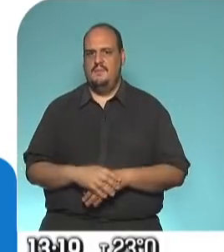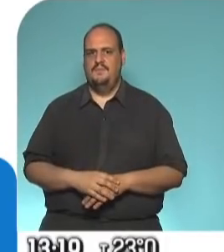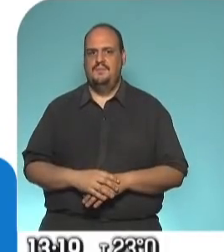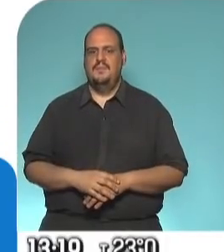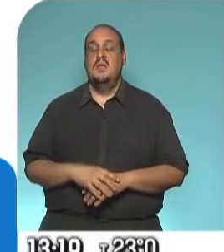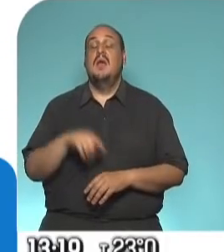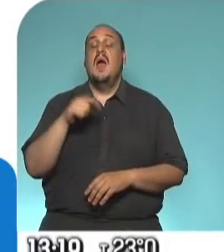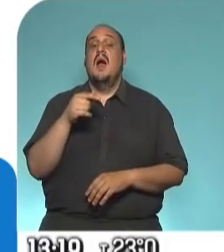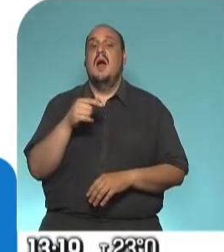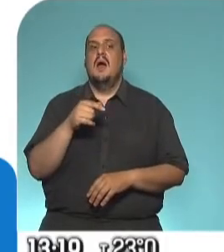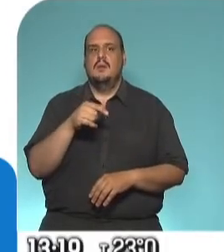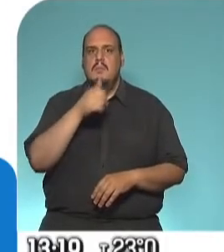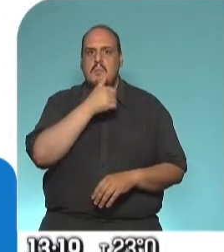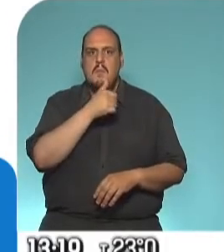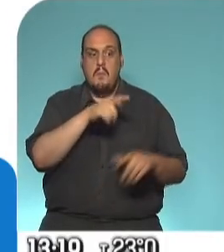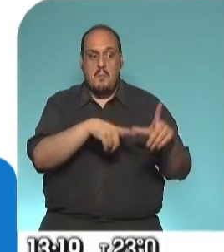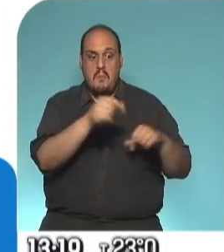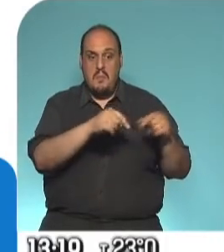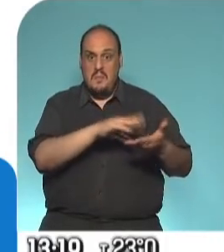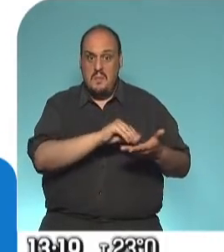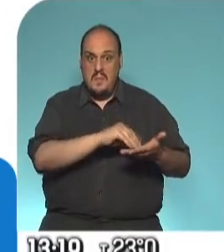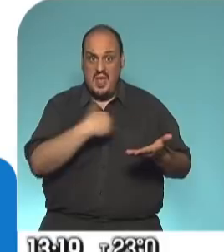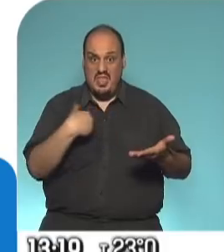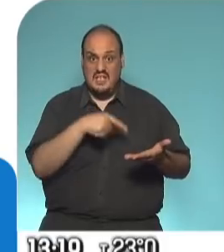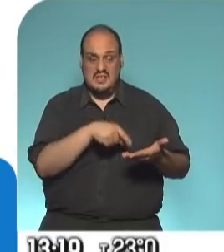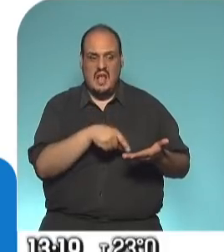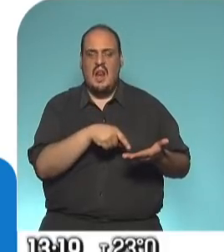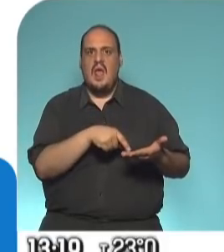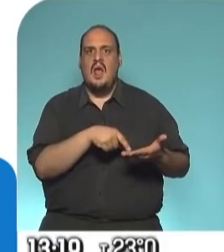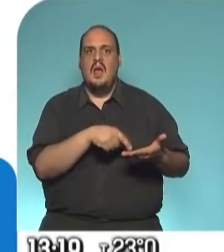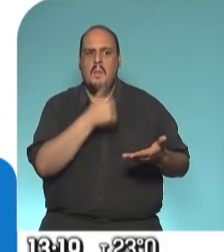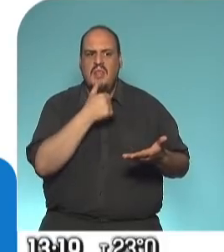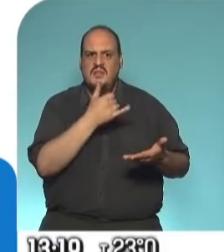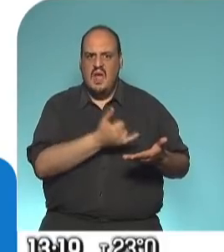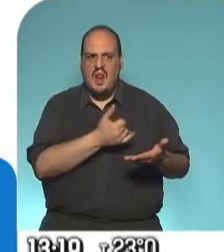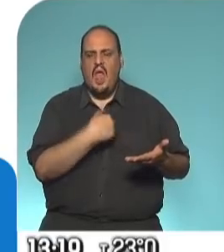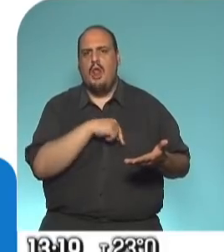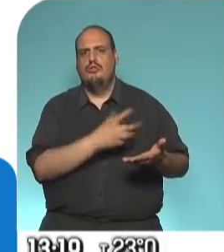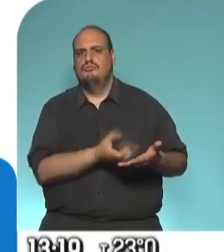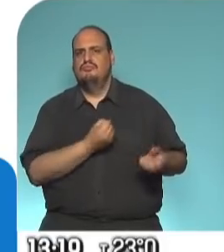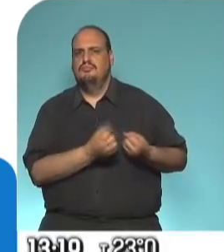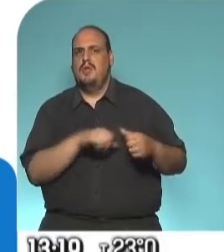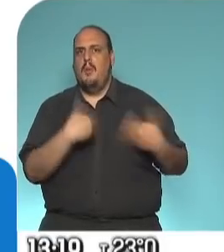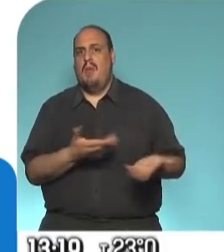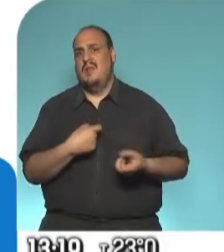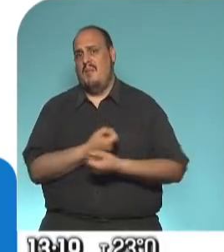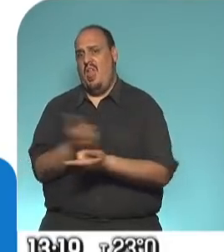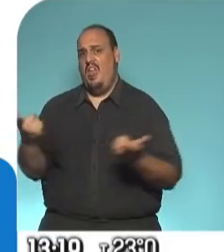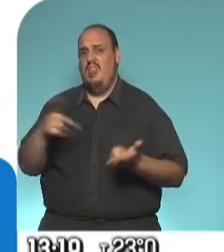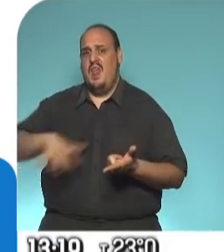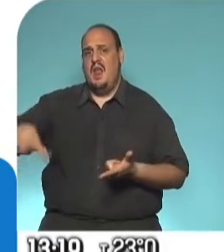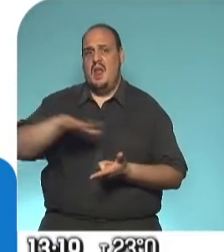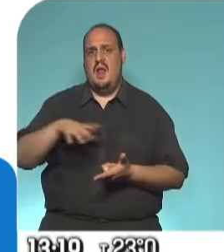el potencial medicinal de nuestra madre tierra para el bienestar de todas y todos los bolivianos. Lucho